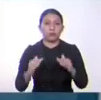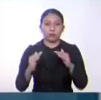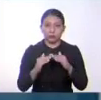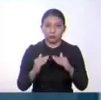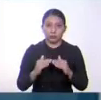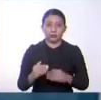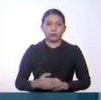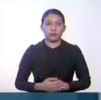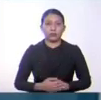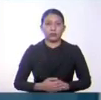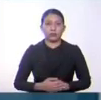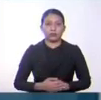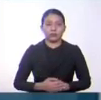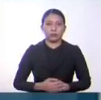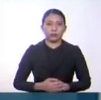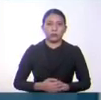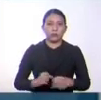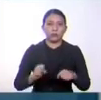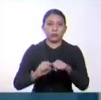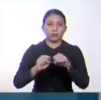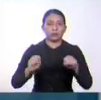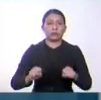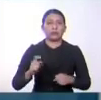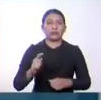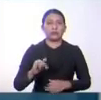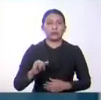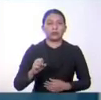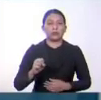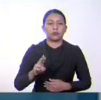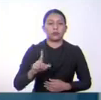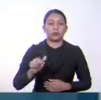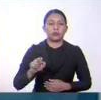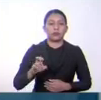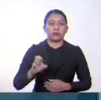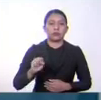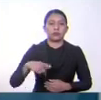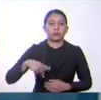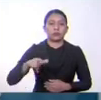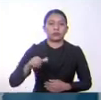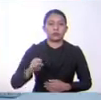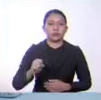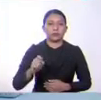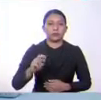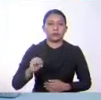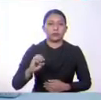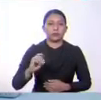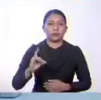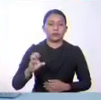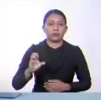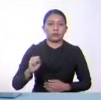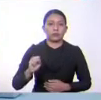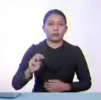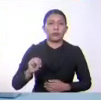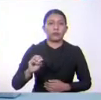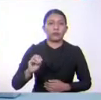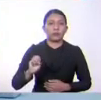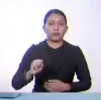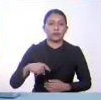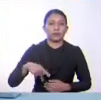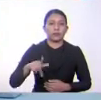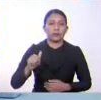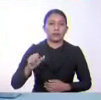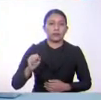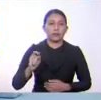sobre sistemas tisulares, sobre plasmodesmos, sobre plastidios y otros